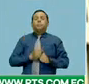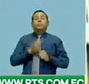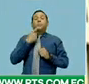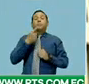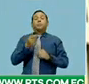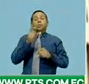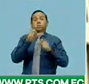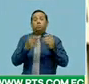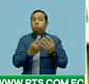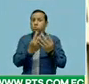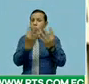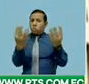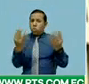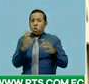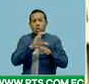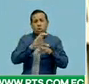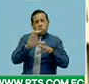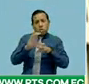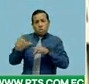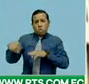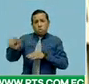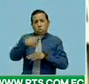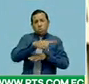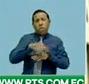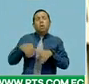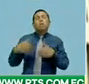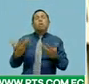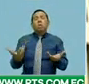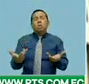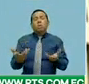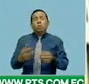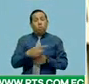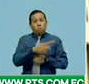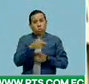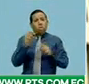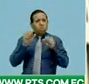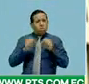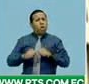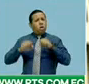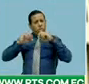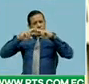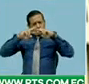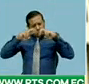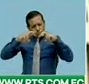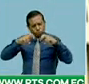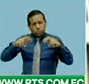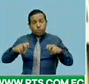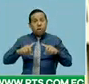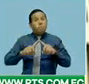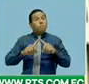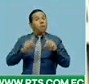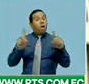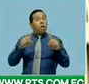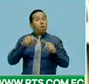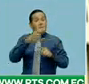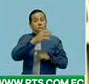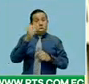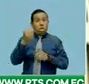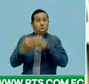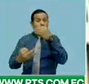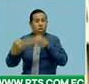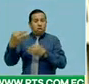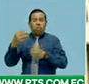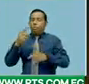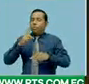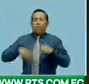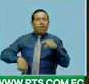miembros del Tribunal Contencioso Electoral, son sujetos a investigación previa, mas no pueden ser procesados en este momento por la inmunidad